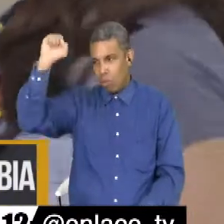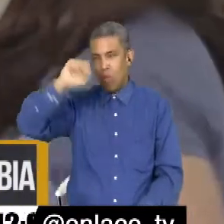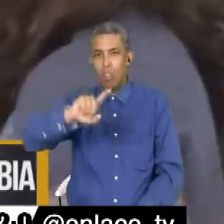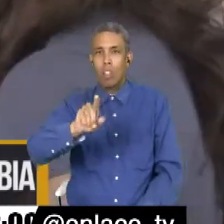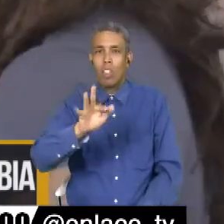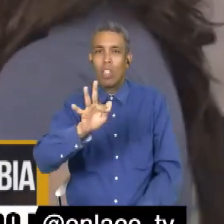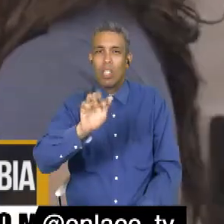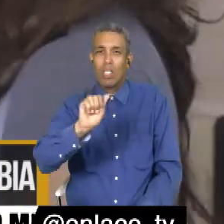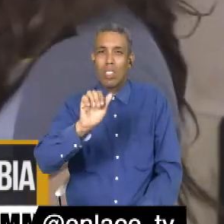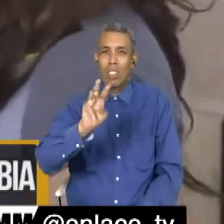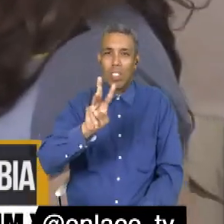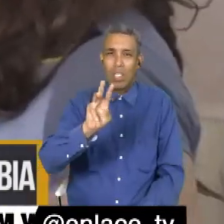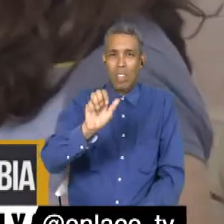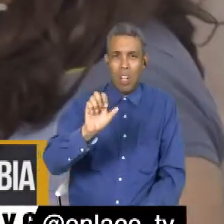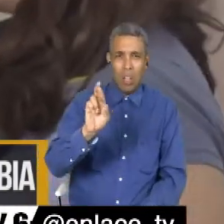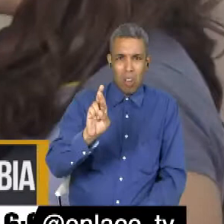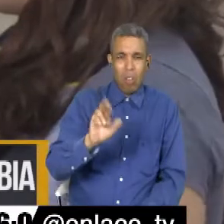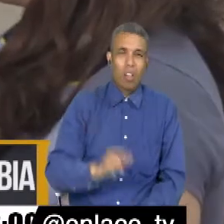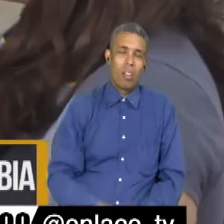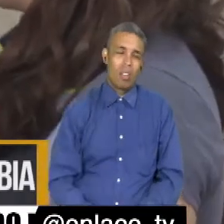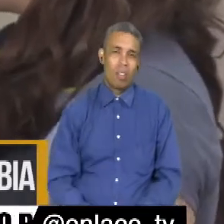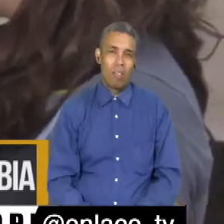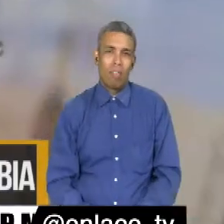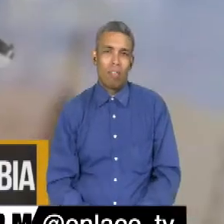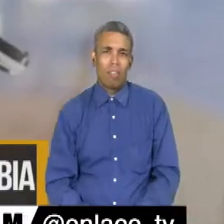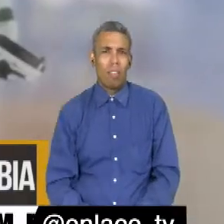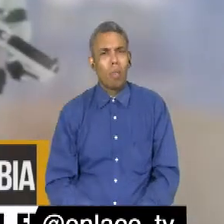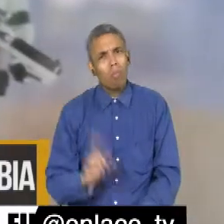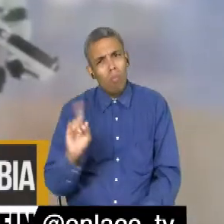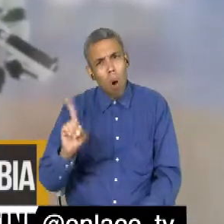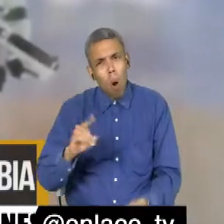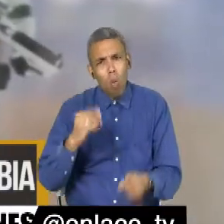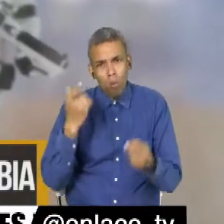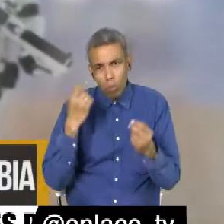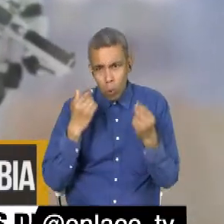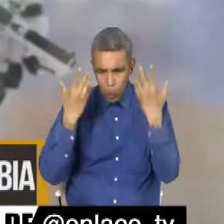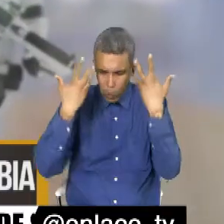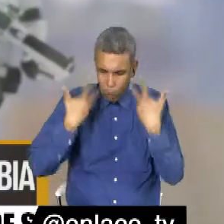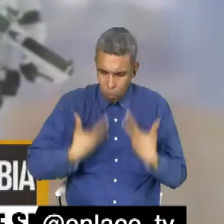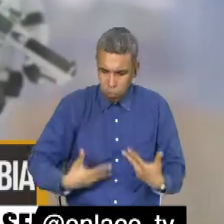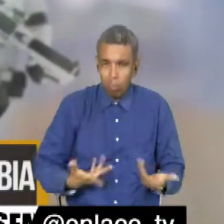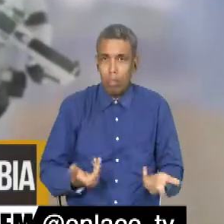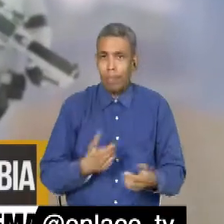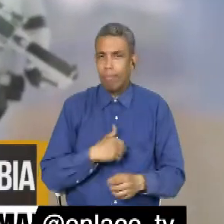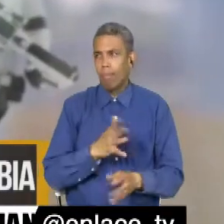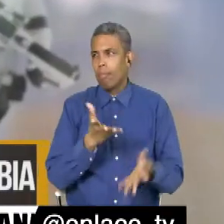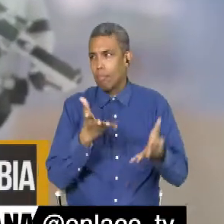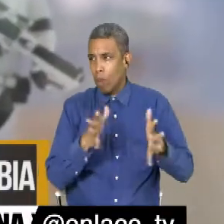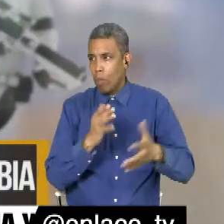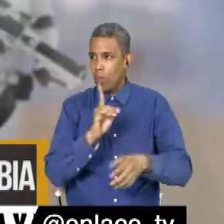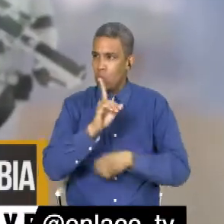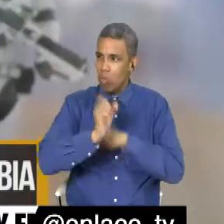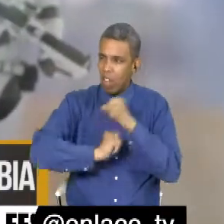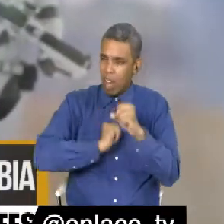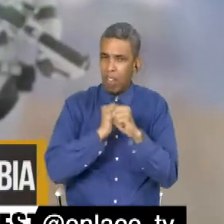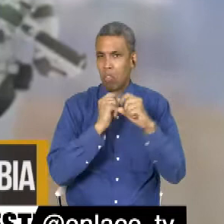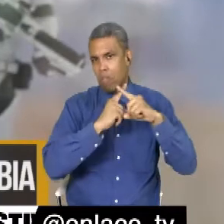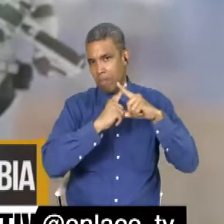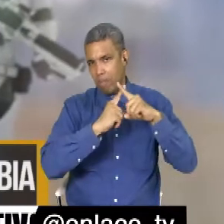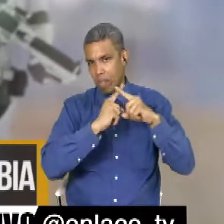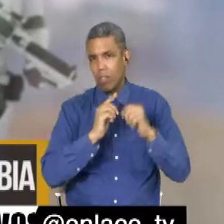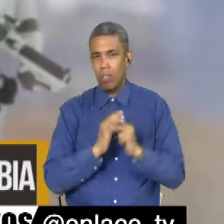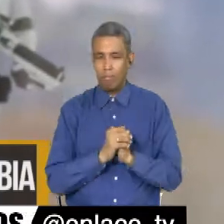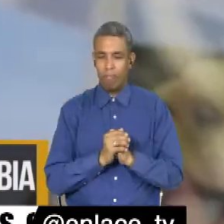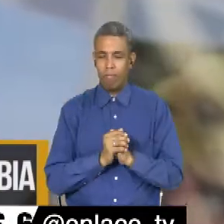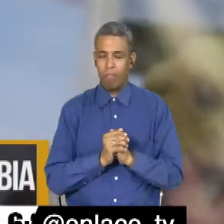tiempo están ustedes representando Star Wars en Colombia? Nuestra Opus lleva año y medio en Colombia y